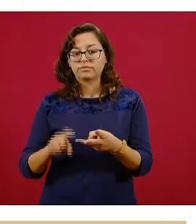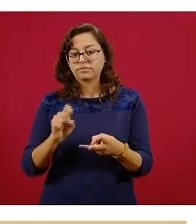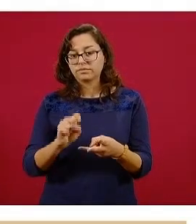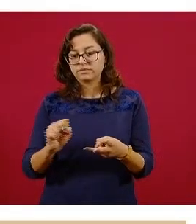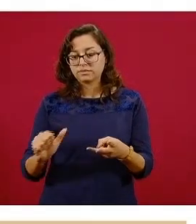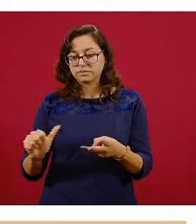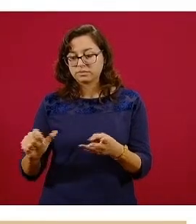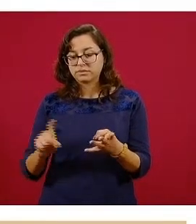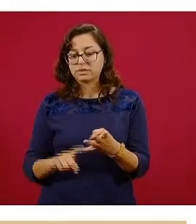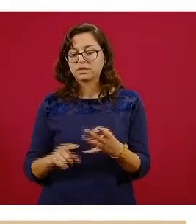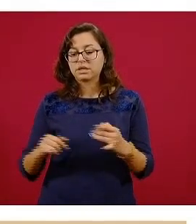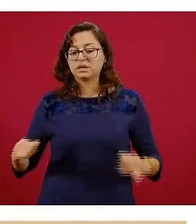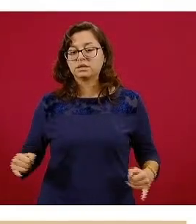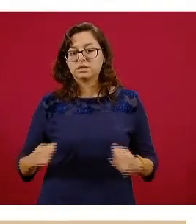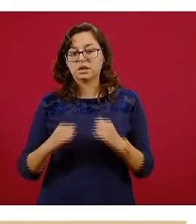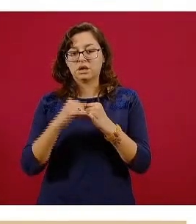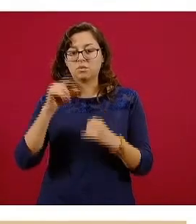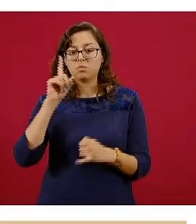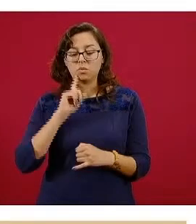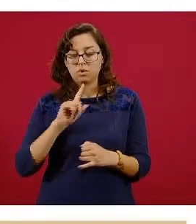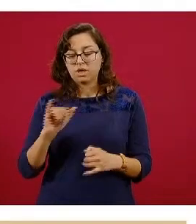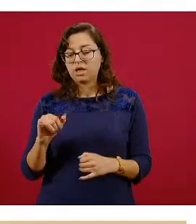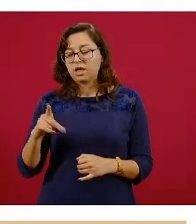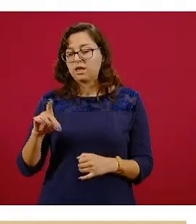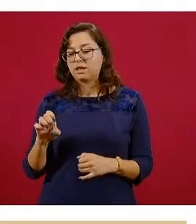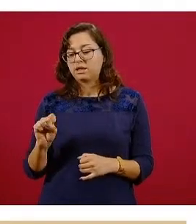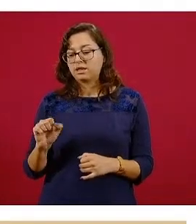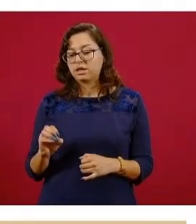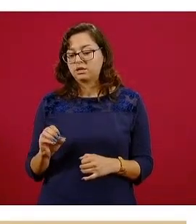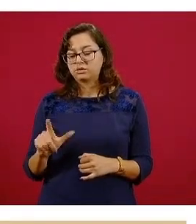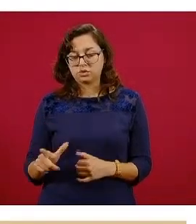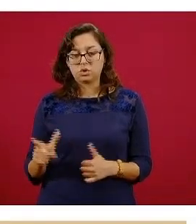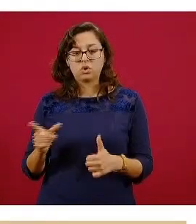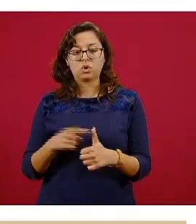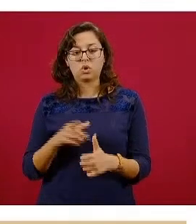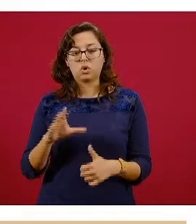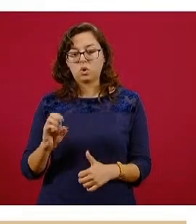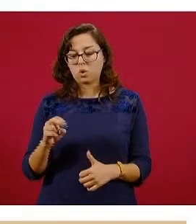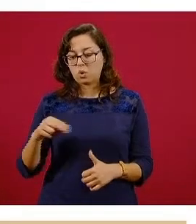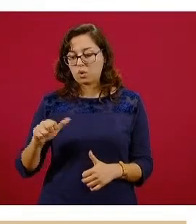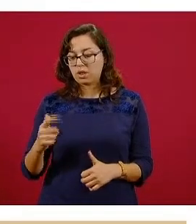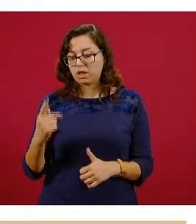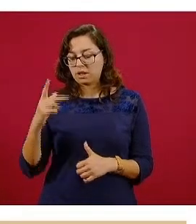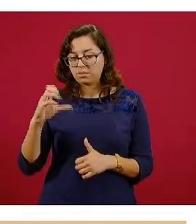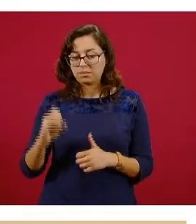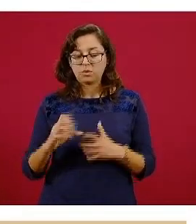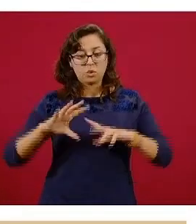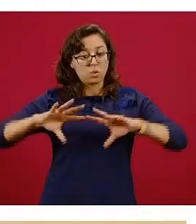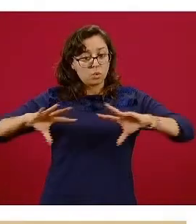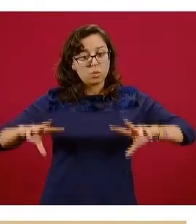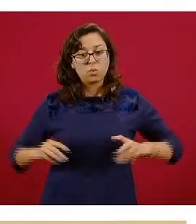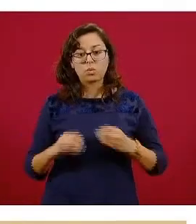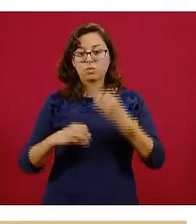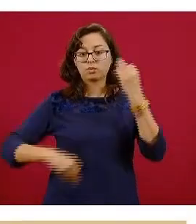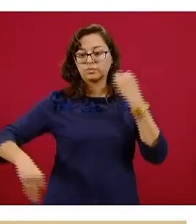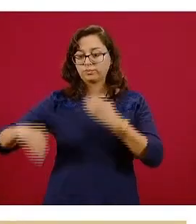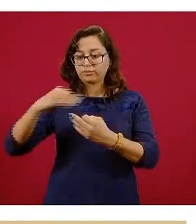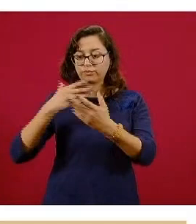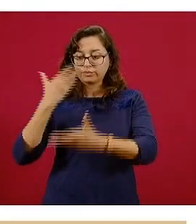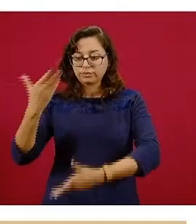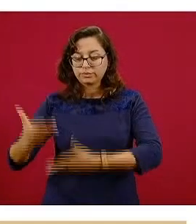de las Mujeres y de Desarrollo Social, con CONAPO, en la prestación de servicios de emergencia vía